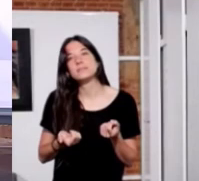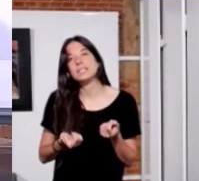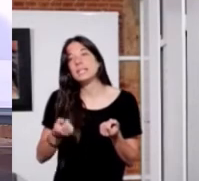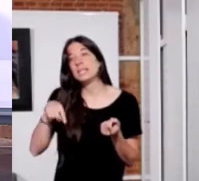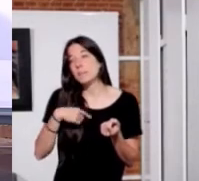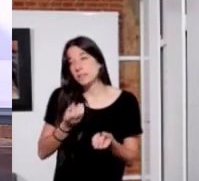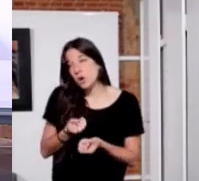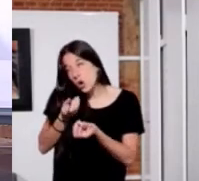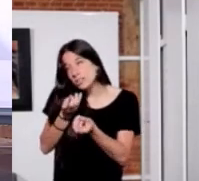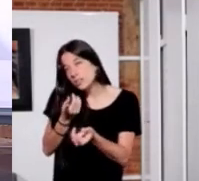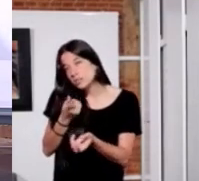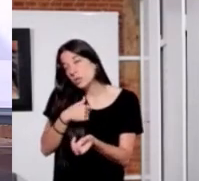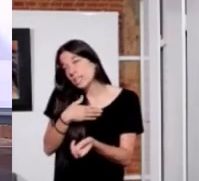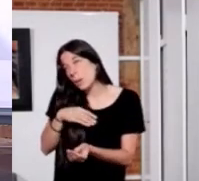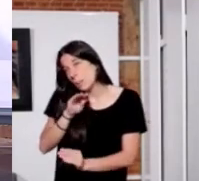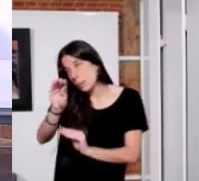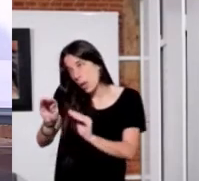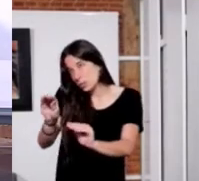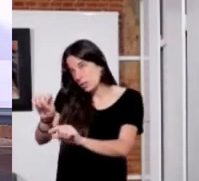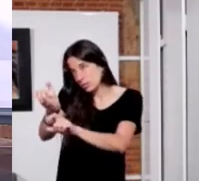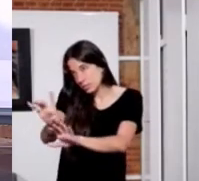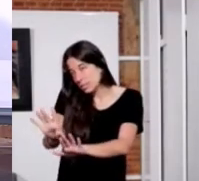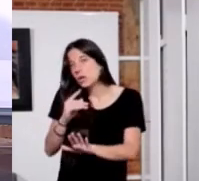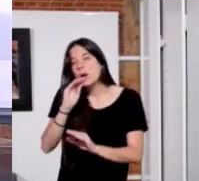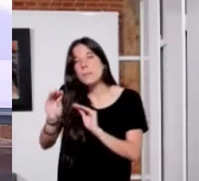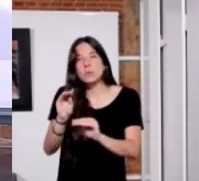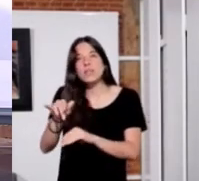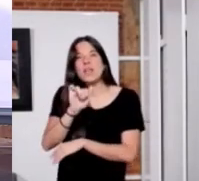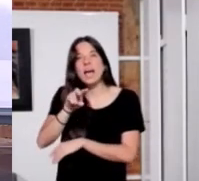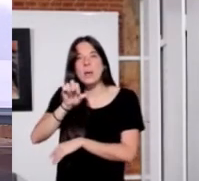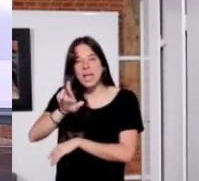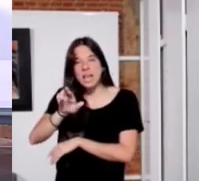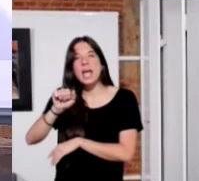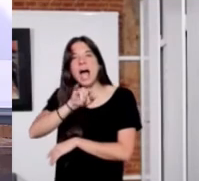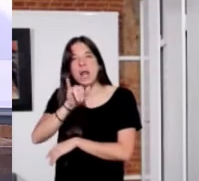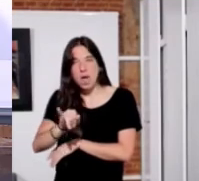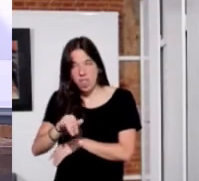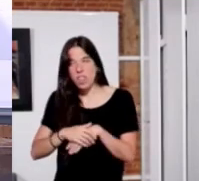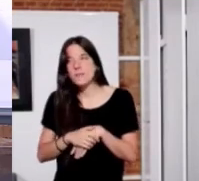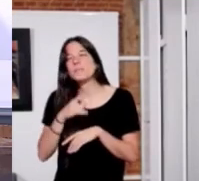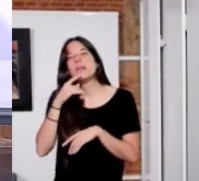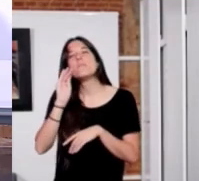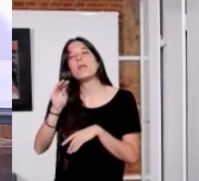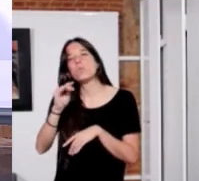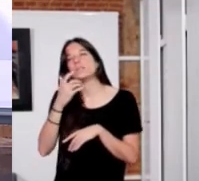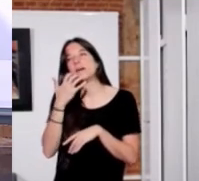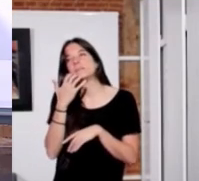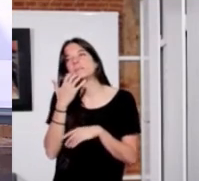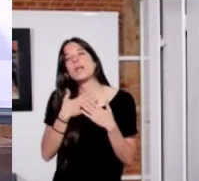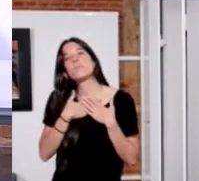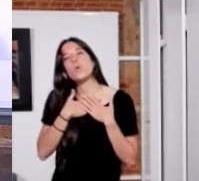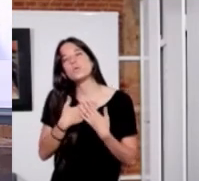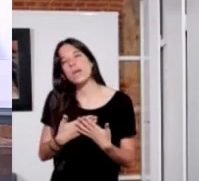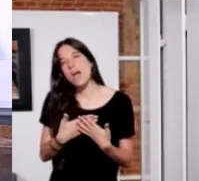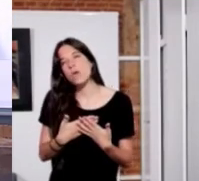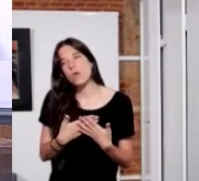trasladaros una pregunta desde que realiza Javier Álvarez. Pregunta sobre si el voluntariado puede hacer el